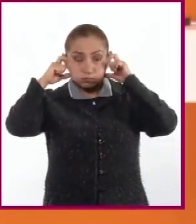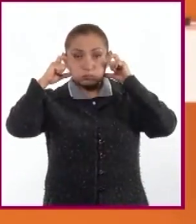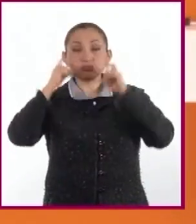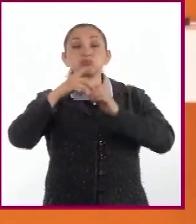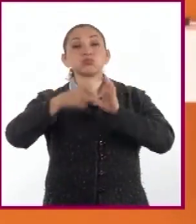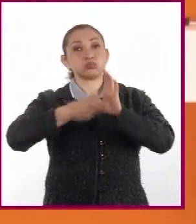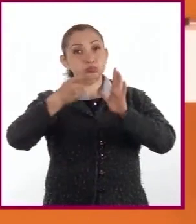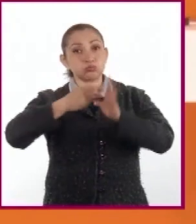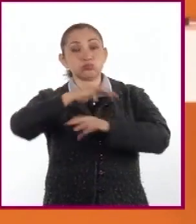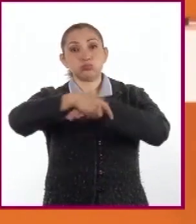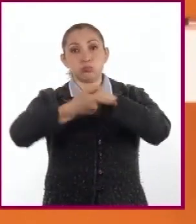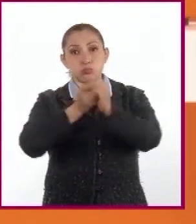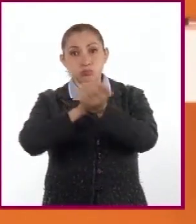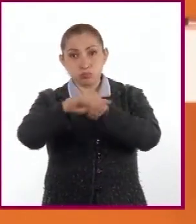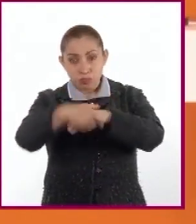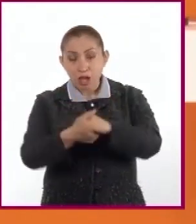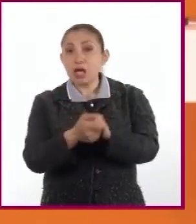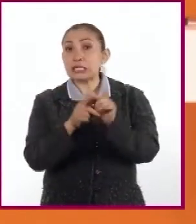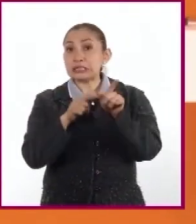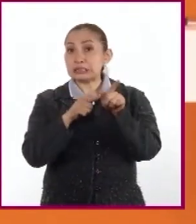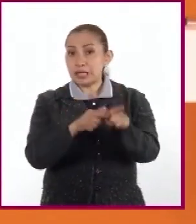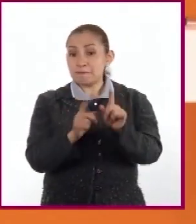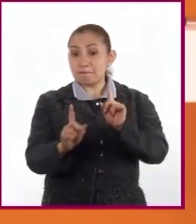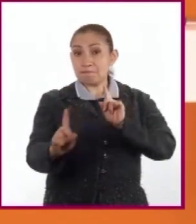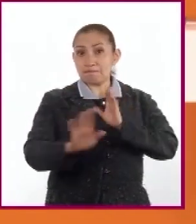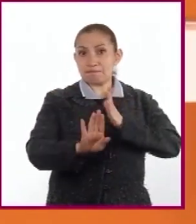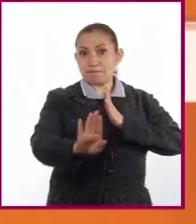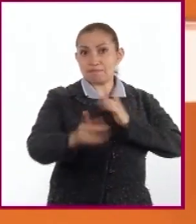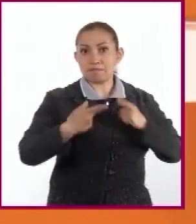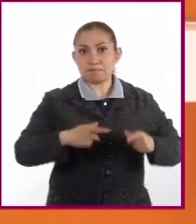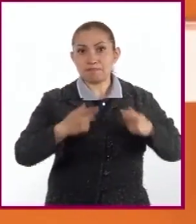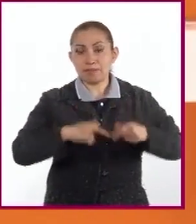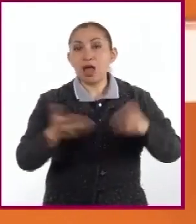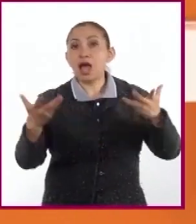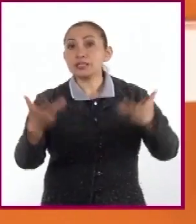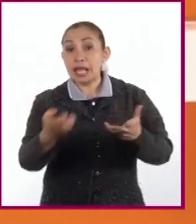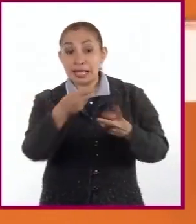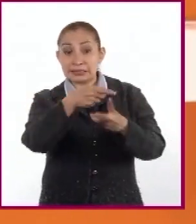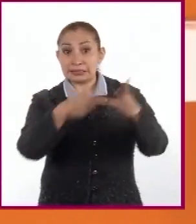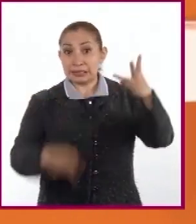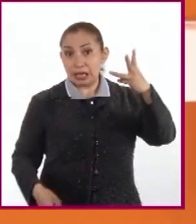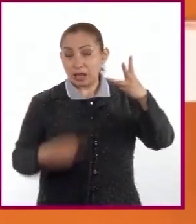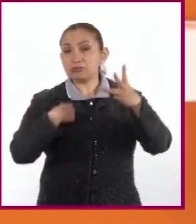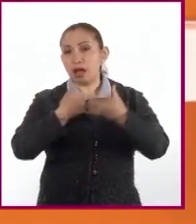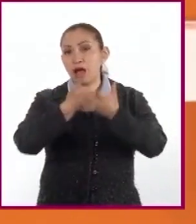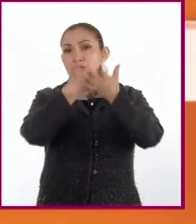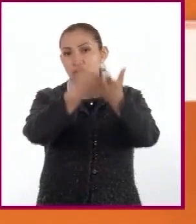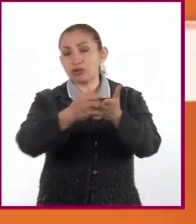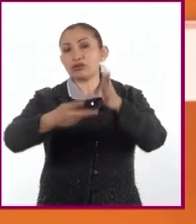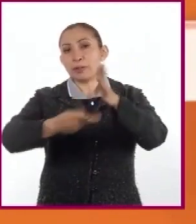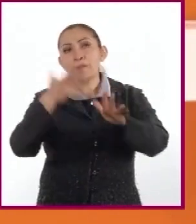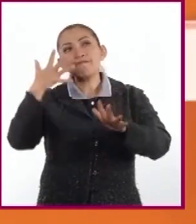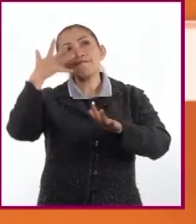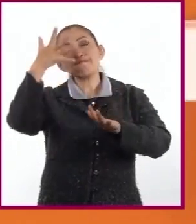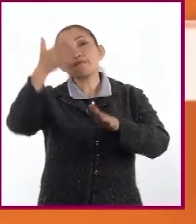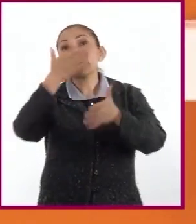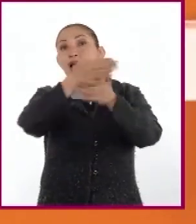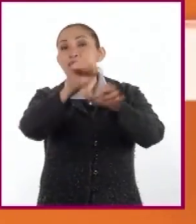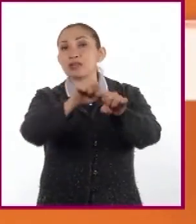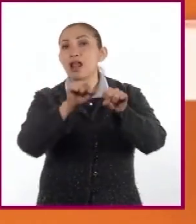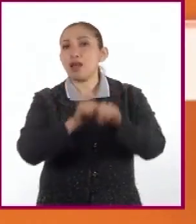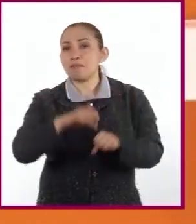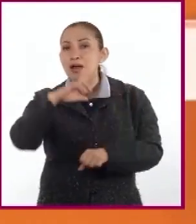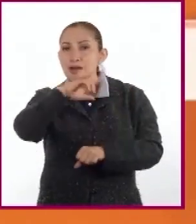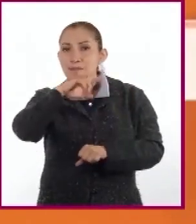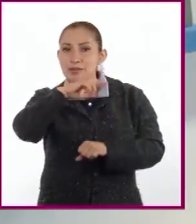con frecuencia sus manos y mantengan la sana distancia. Realizar tales acciones permitirá el regreso a las aulas en un tiempo